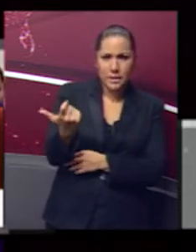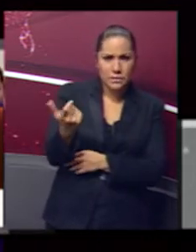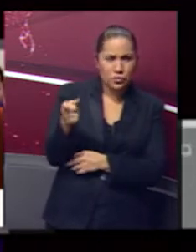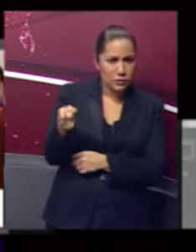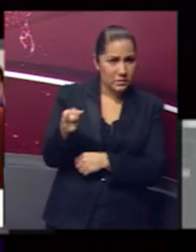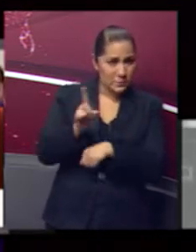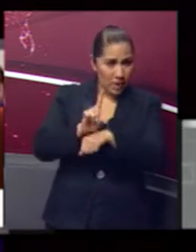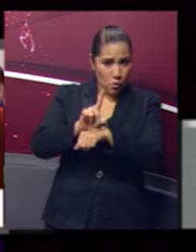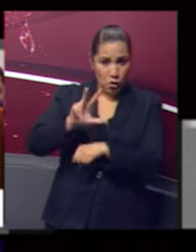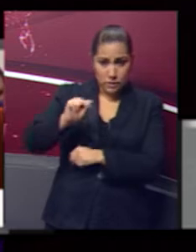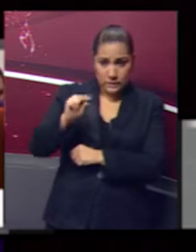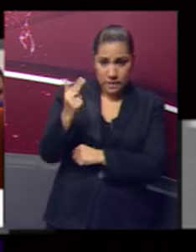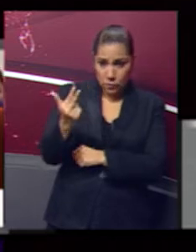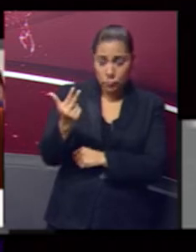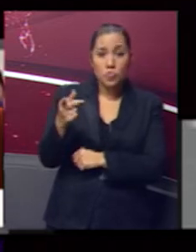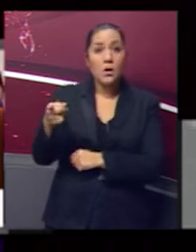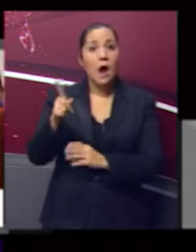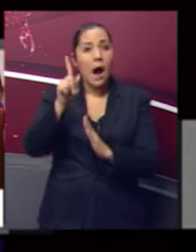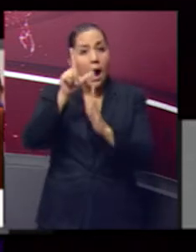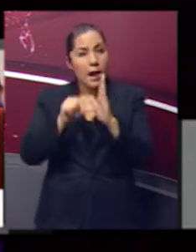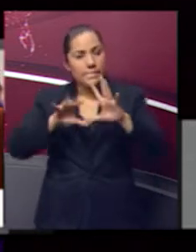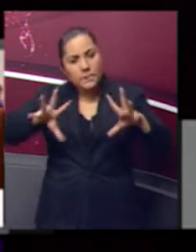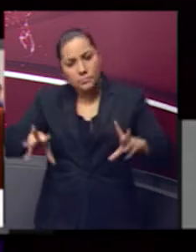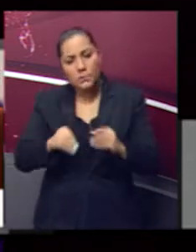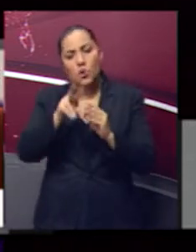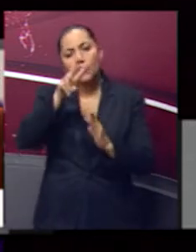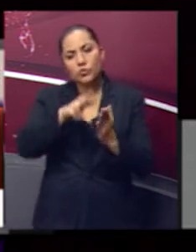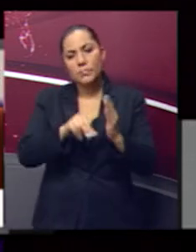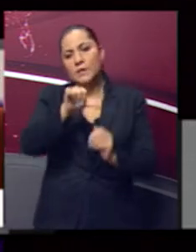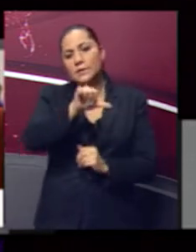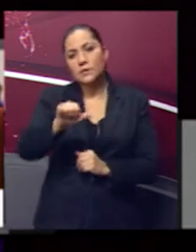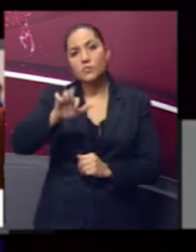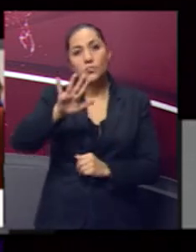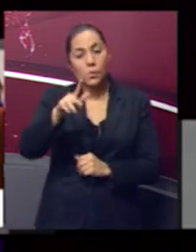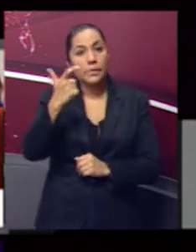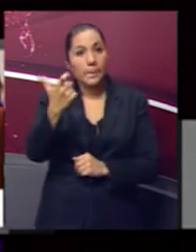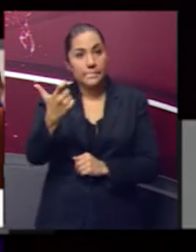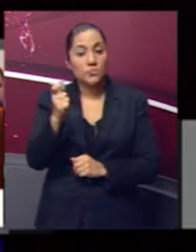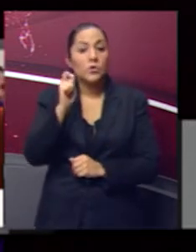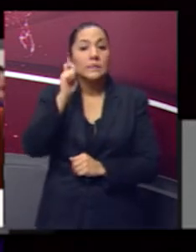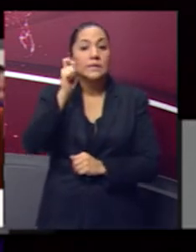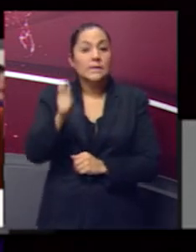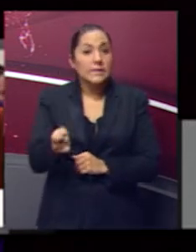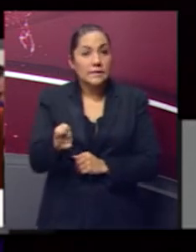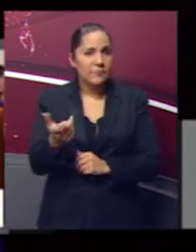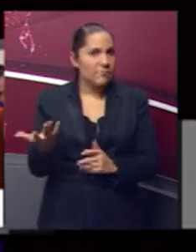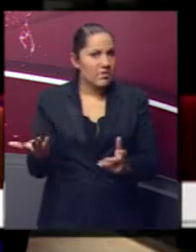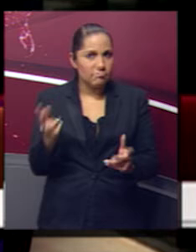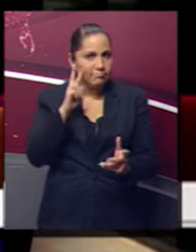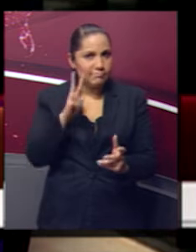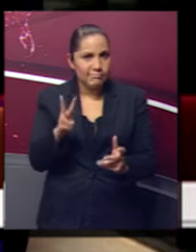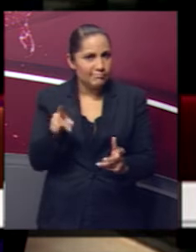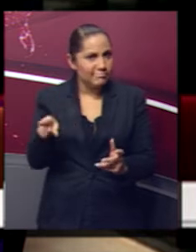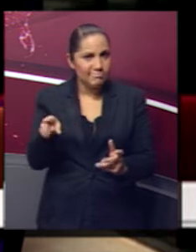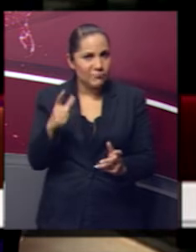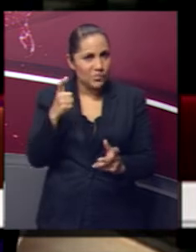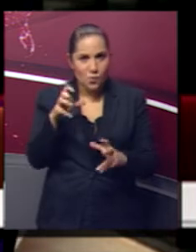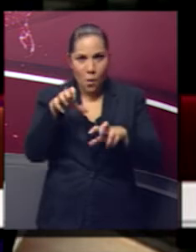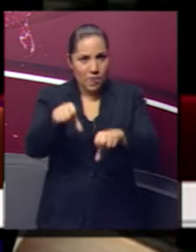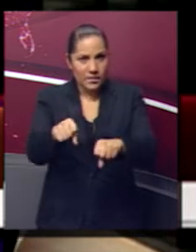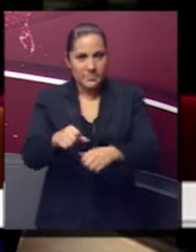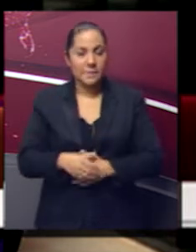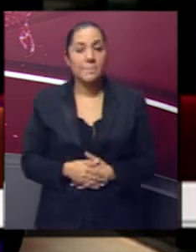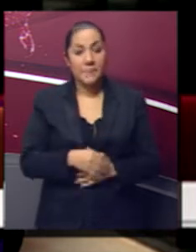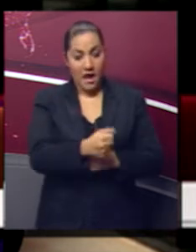al mes, daría un total de 2.650 pesos. Lo que vemos es totalmente insuficiente. Para este año en